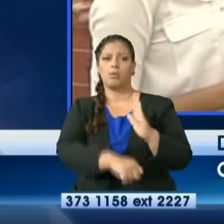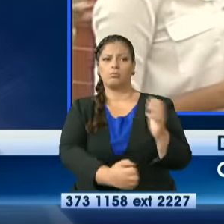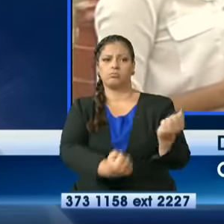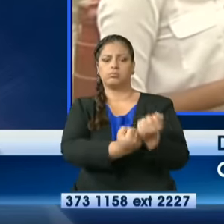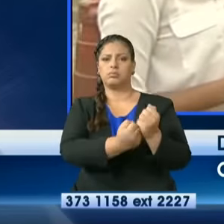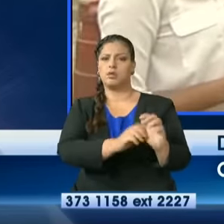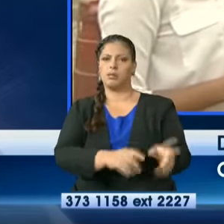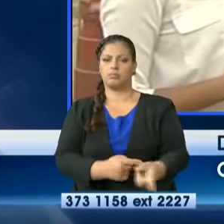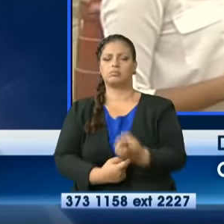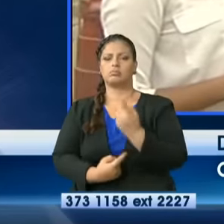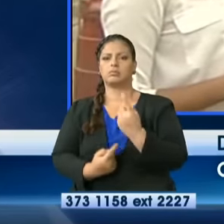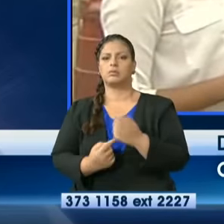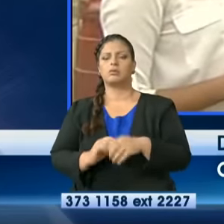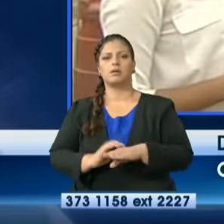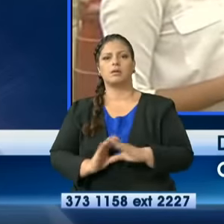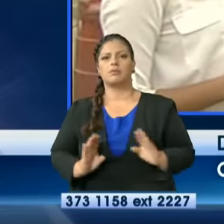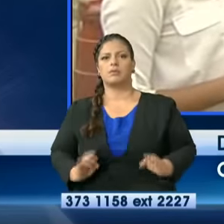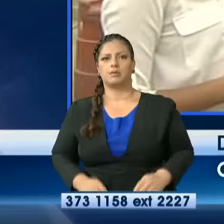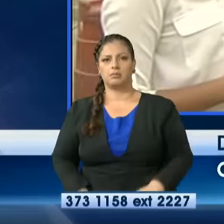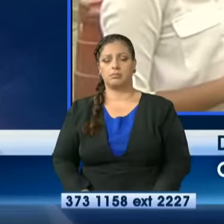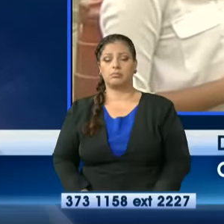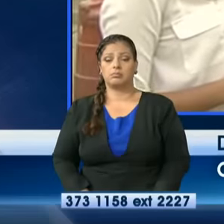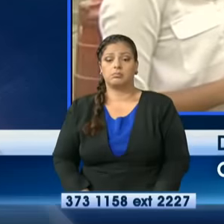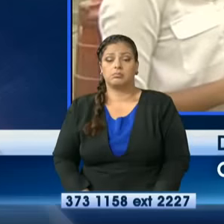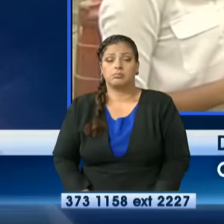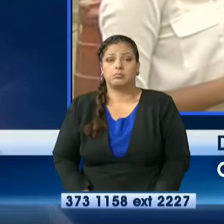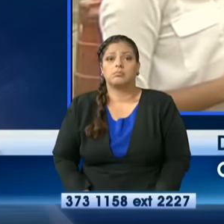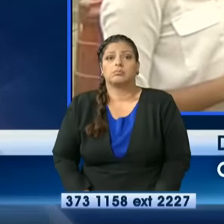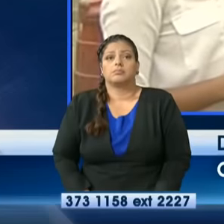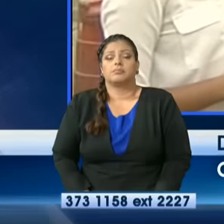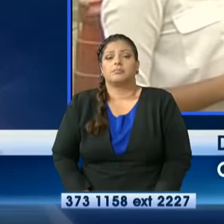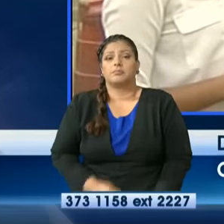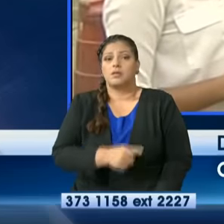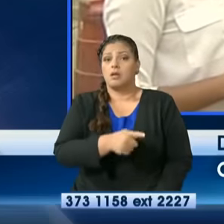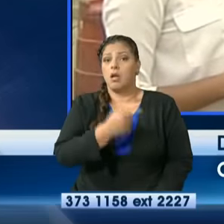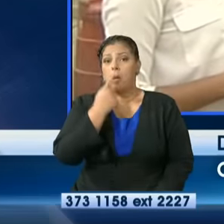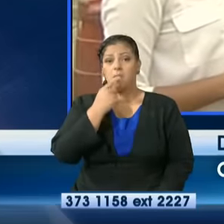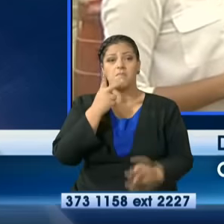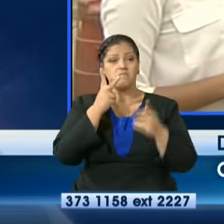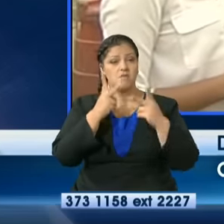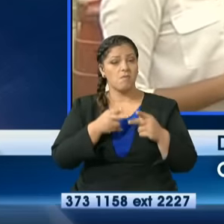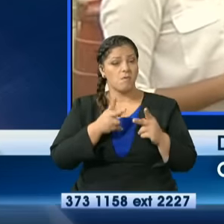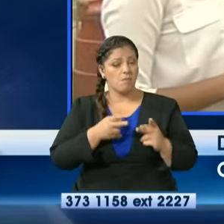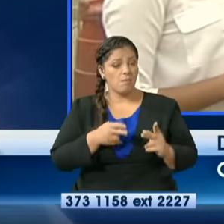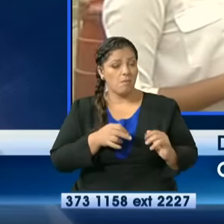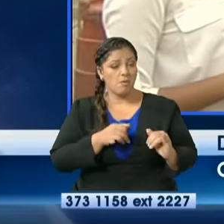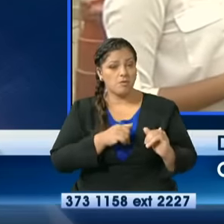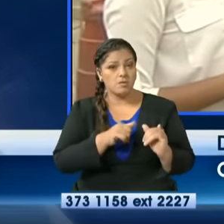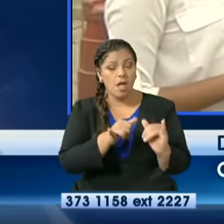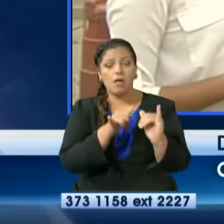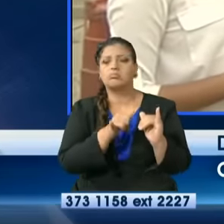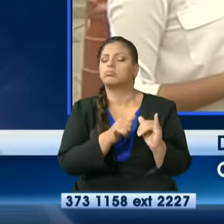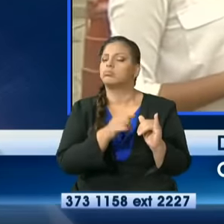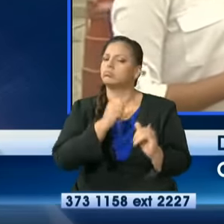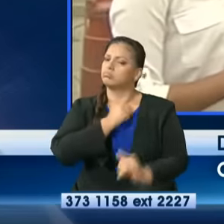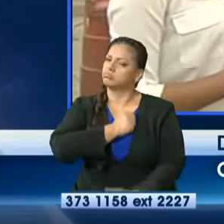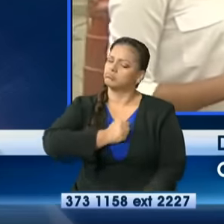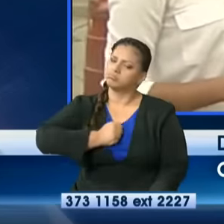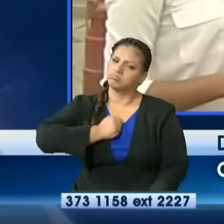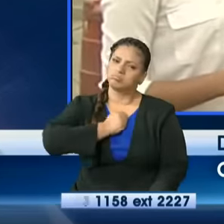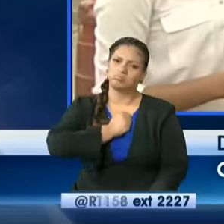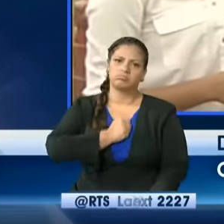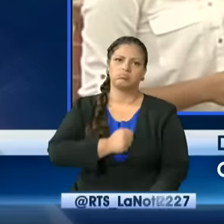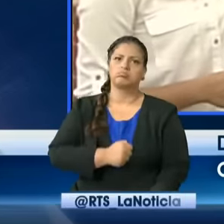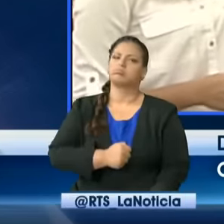retiro de la puerta. Si él persiste, el Departamento de Justicia y Vigilancia derivará el expediente administrativo al Departamento Legal para tomar todas las acciones